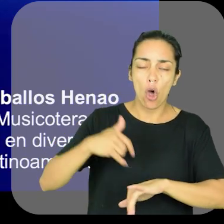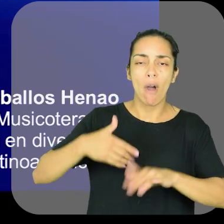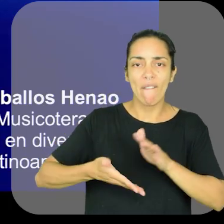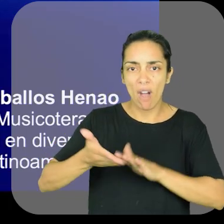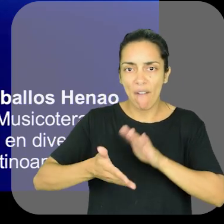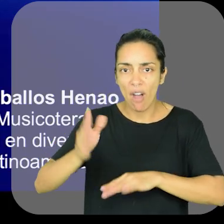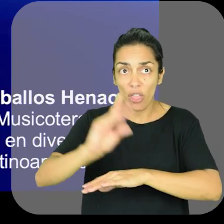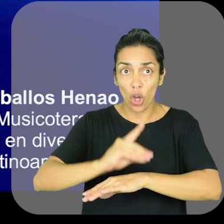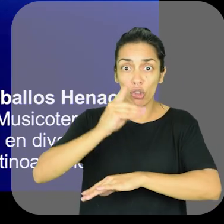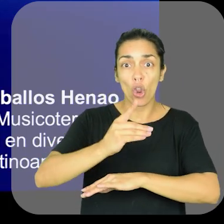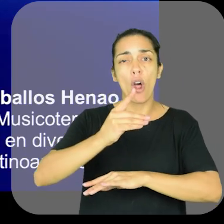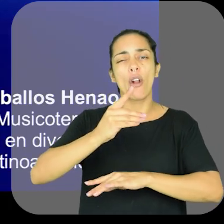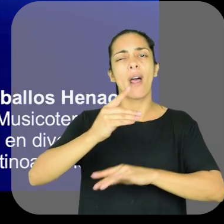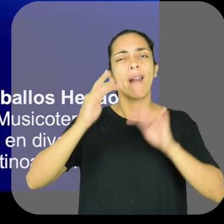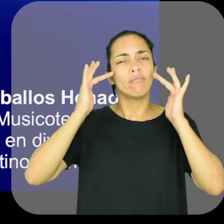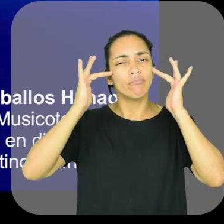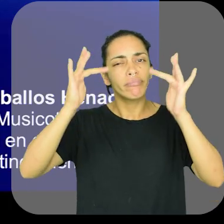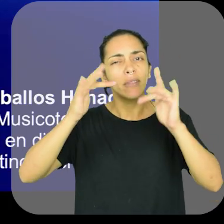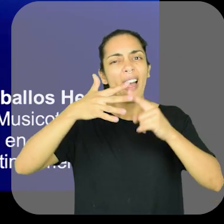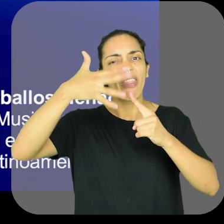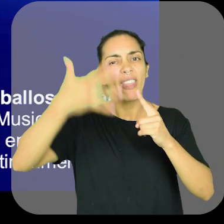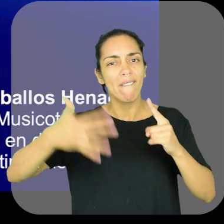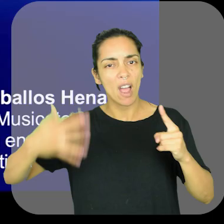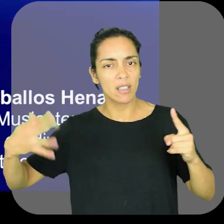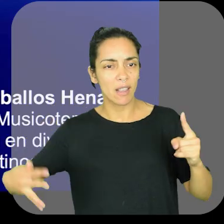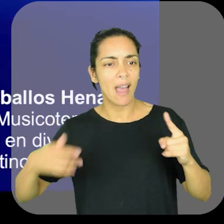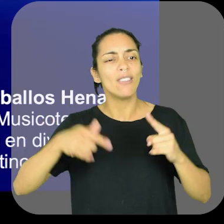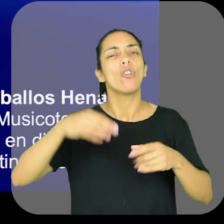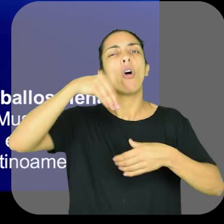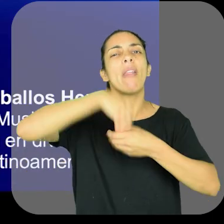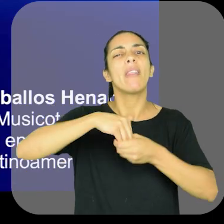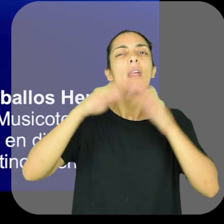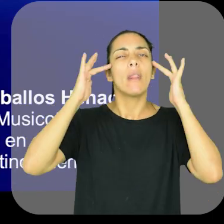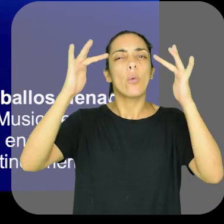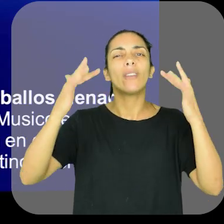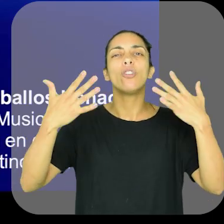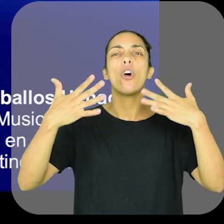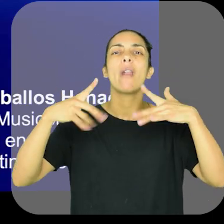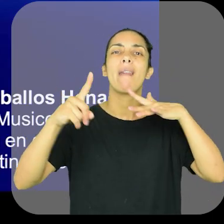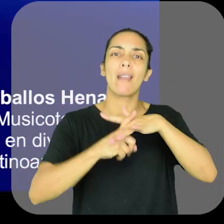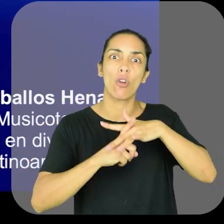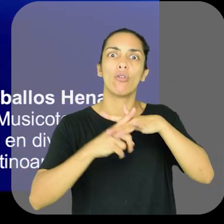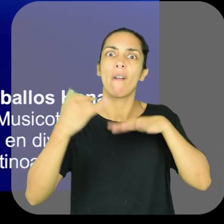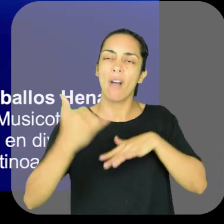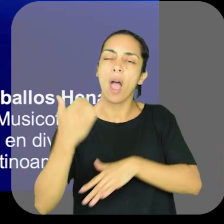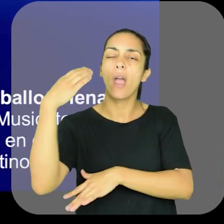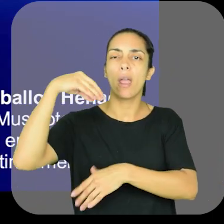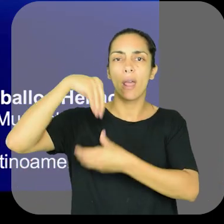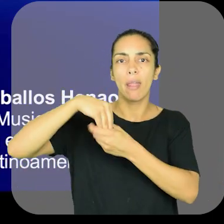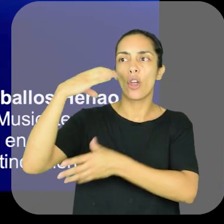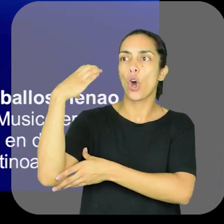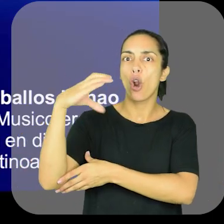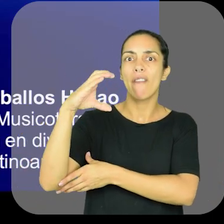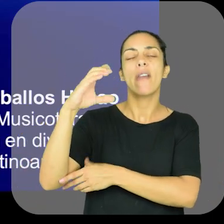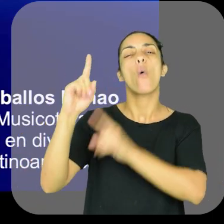candidato a doctor en formación en diversidad. Es un doctorado para la educación inclusiva que tenemos en Colombia, en la Universidad